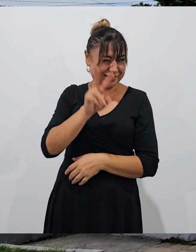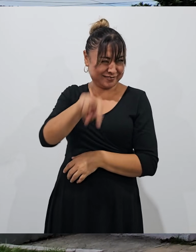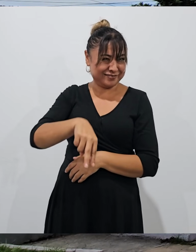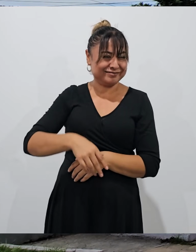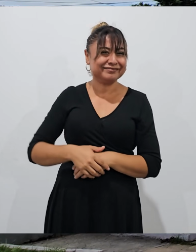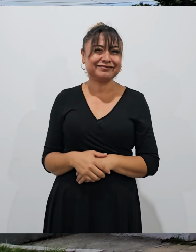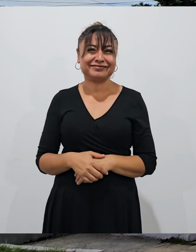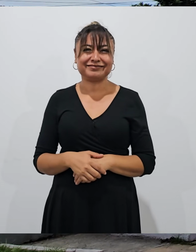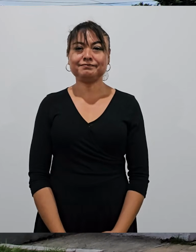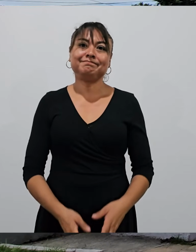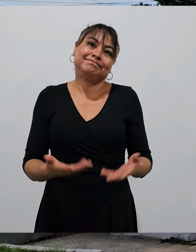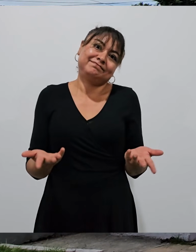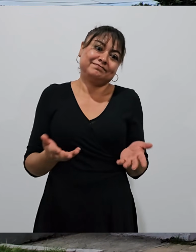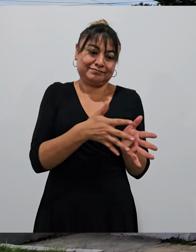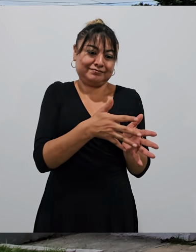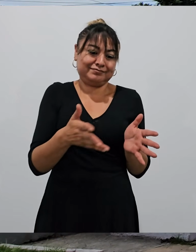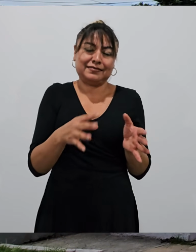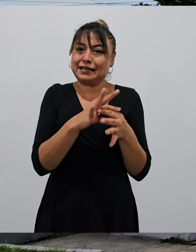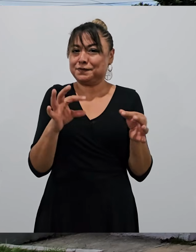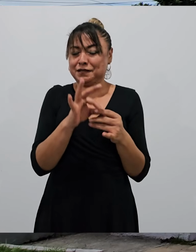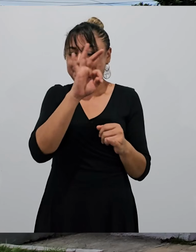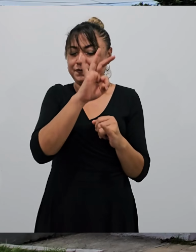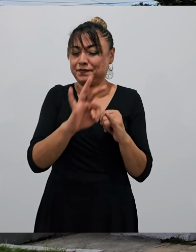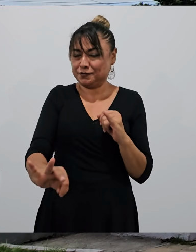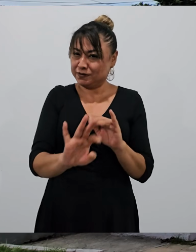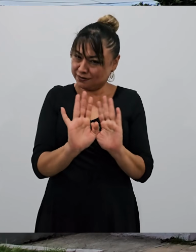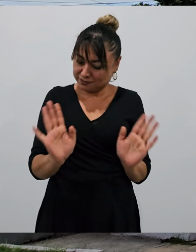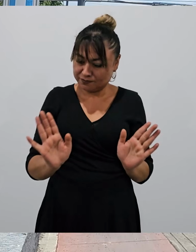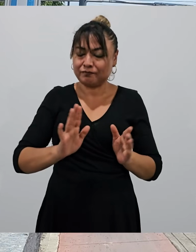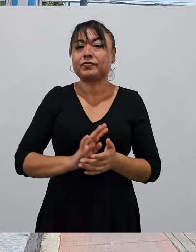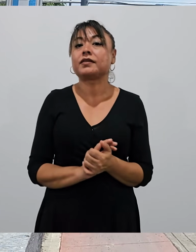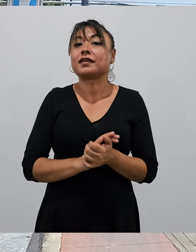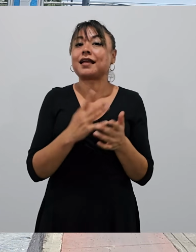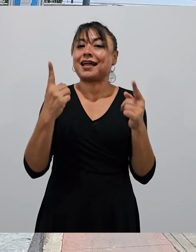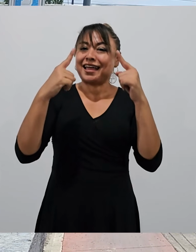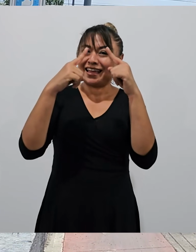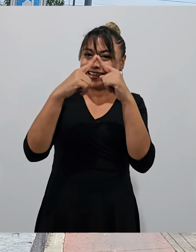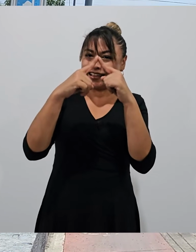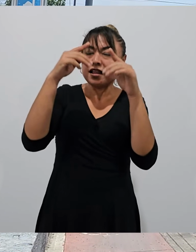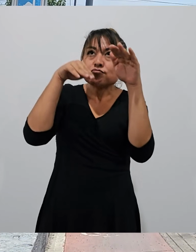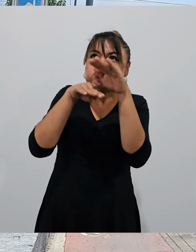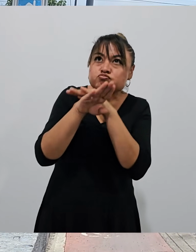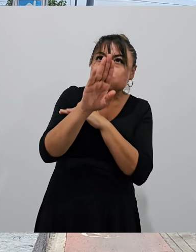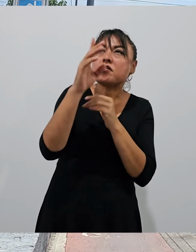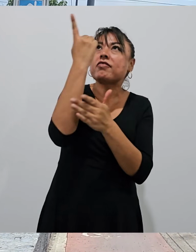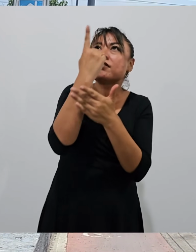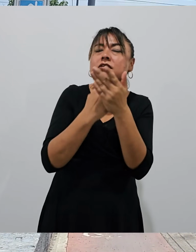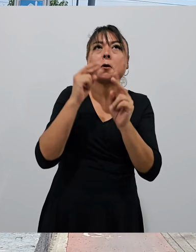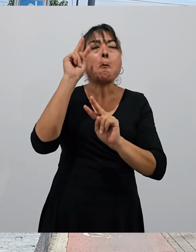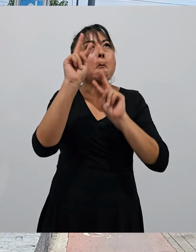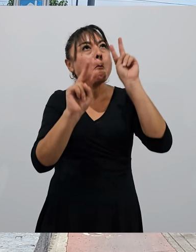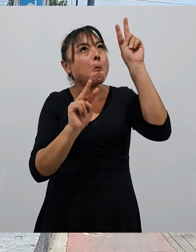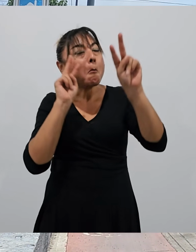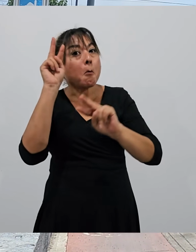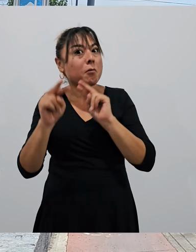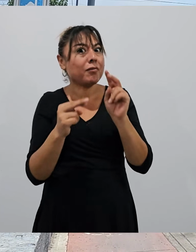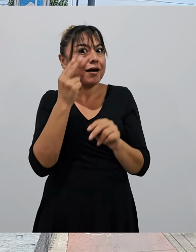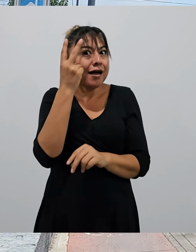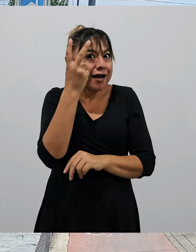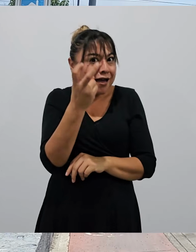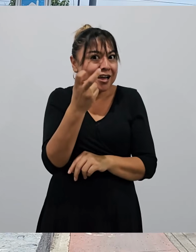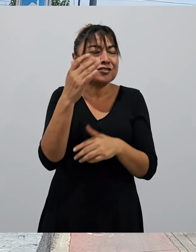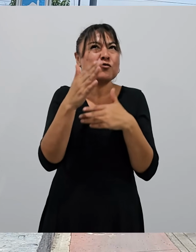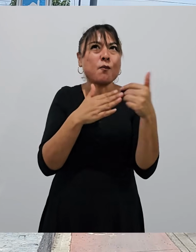pasamos a la última parte del video, el análisis arquitectónico del templo. El estilo arquitectónico del Templo del Refugio pertenece a una corriente conocida